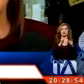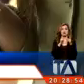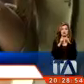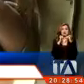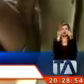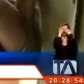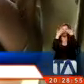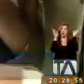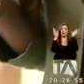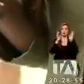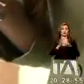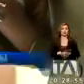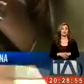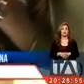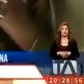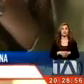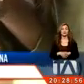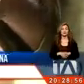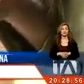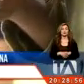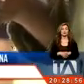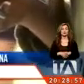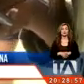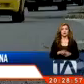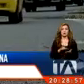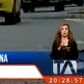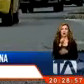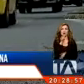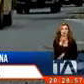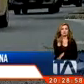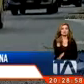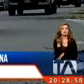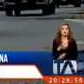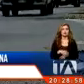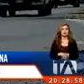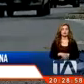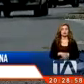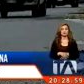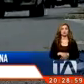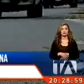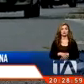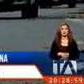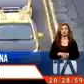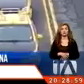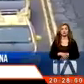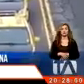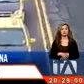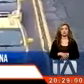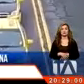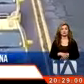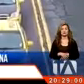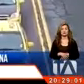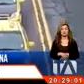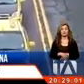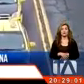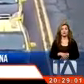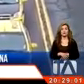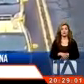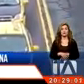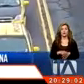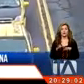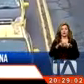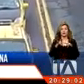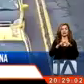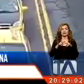eso. Pero ¿quién costeará la creación de esta plataforma planteada por una fracción del gremio amarillo que se encuentra